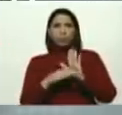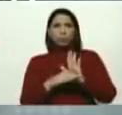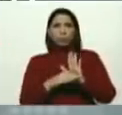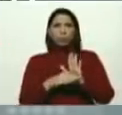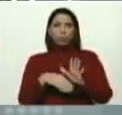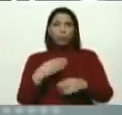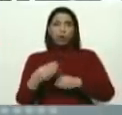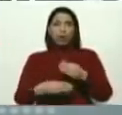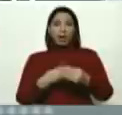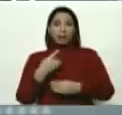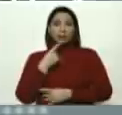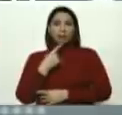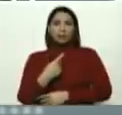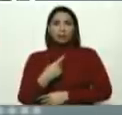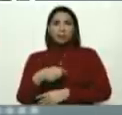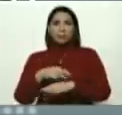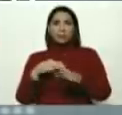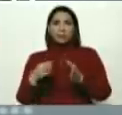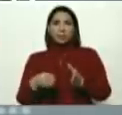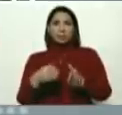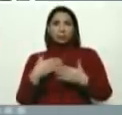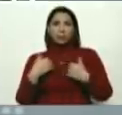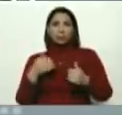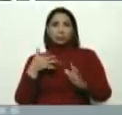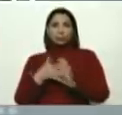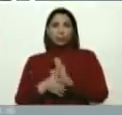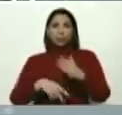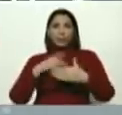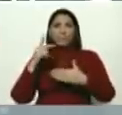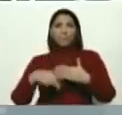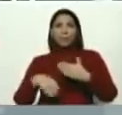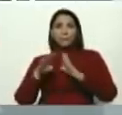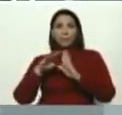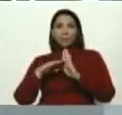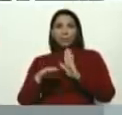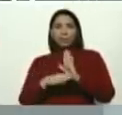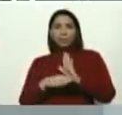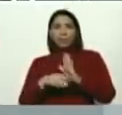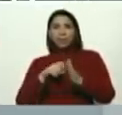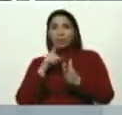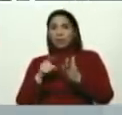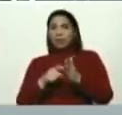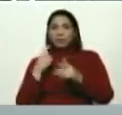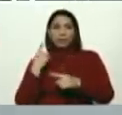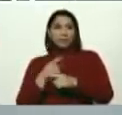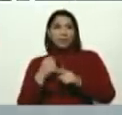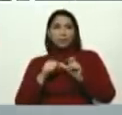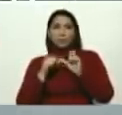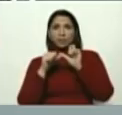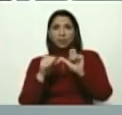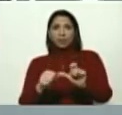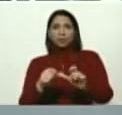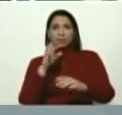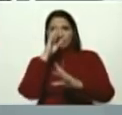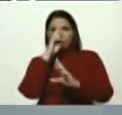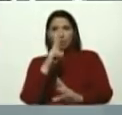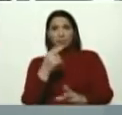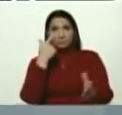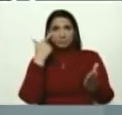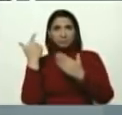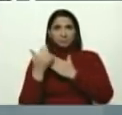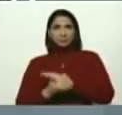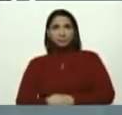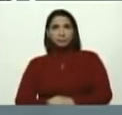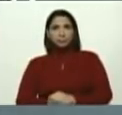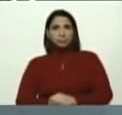ha publicado el Ministerio de Salud sobre las medidas generales que debemos mantener y respetar. Correcto, adelante. Sí.